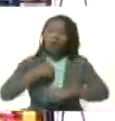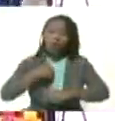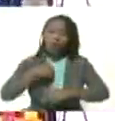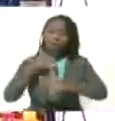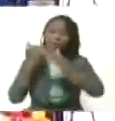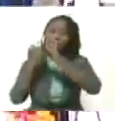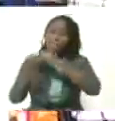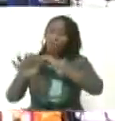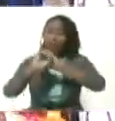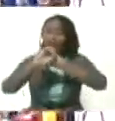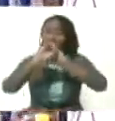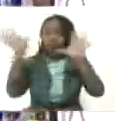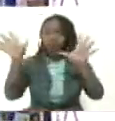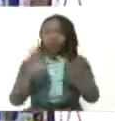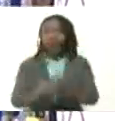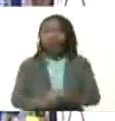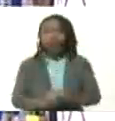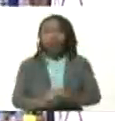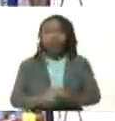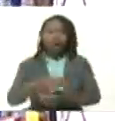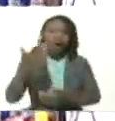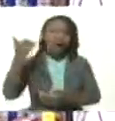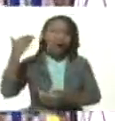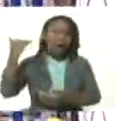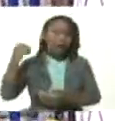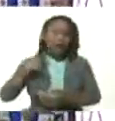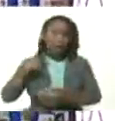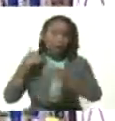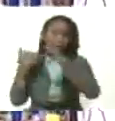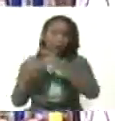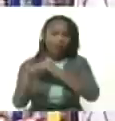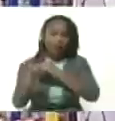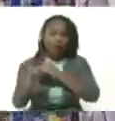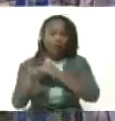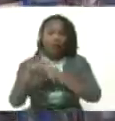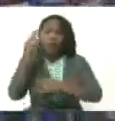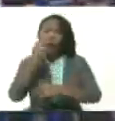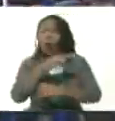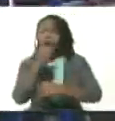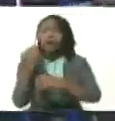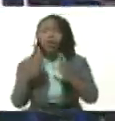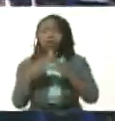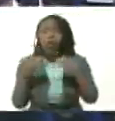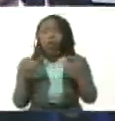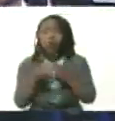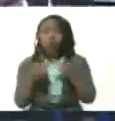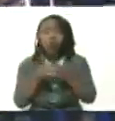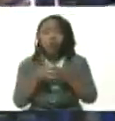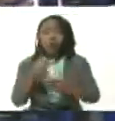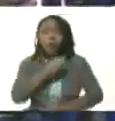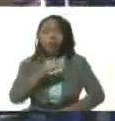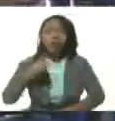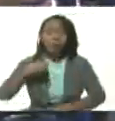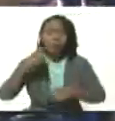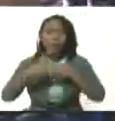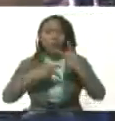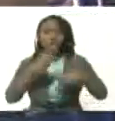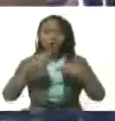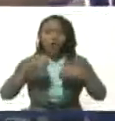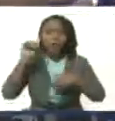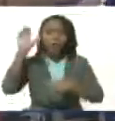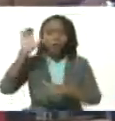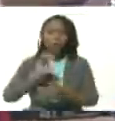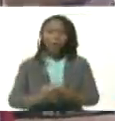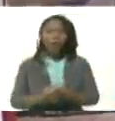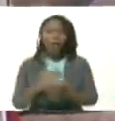claro, ya hace tiempo, un mensaje de compromiso a todo el sector privado productivo del país, a